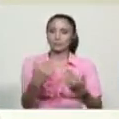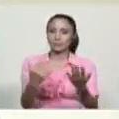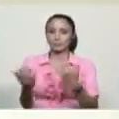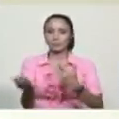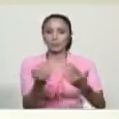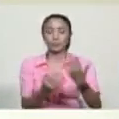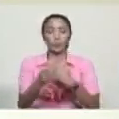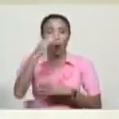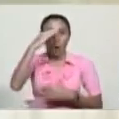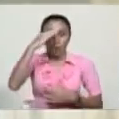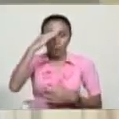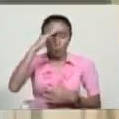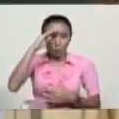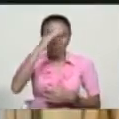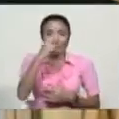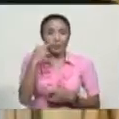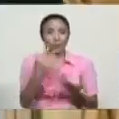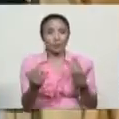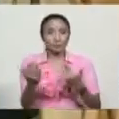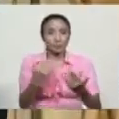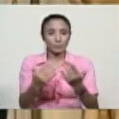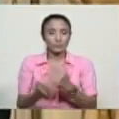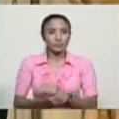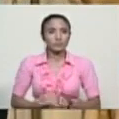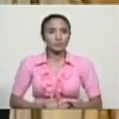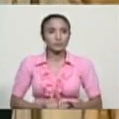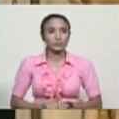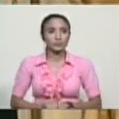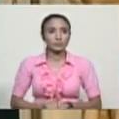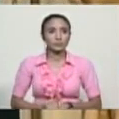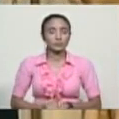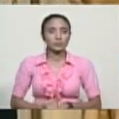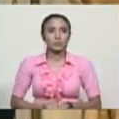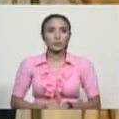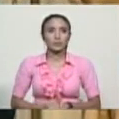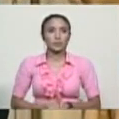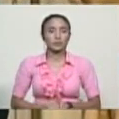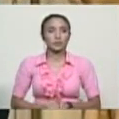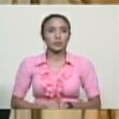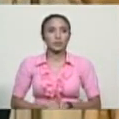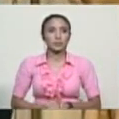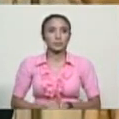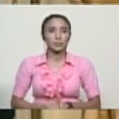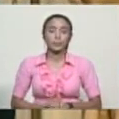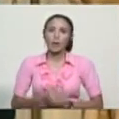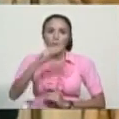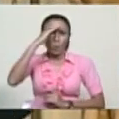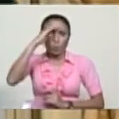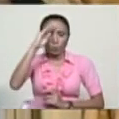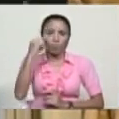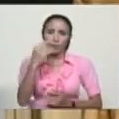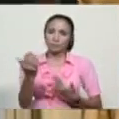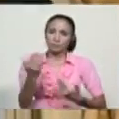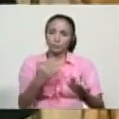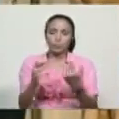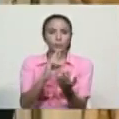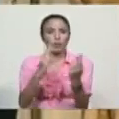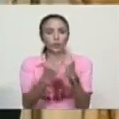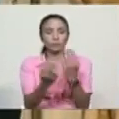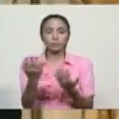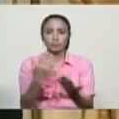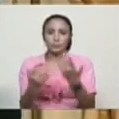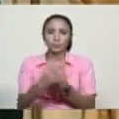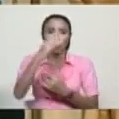pudo diversificar sus relaciones con los pueblos de la América Latina y el Caribe. Y pudo diversificar sus relaciones con los pueblos del